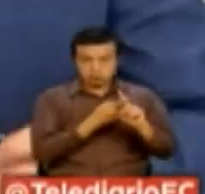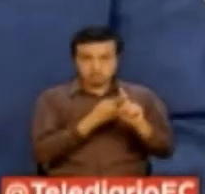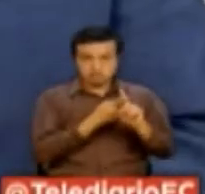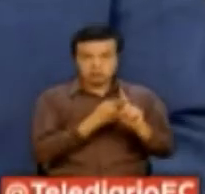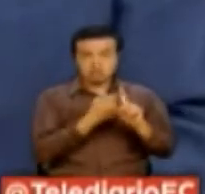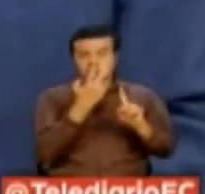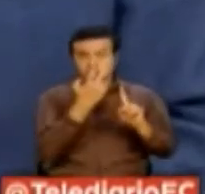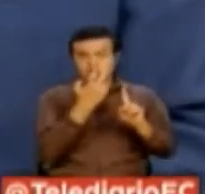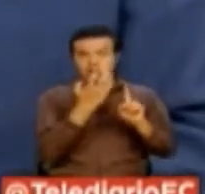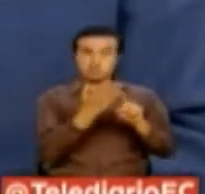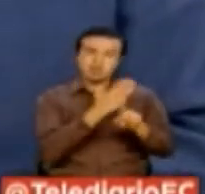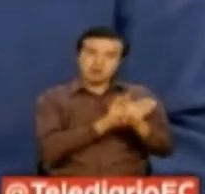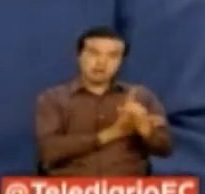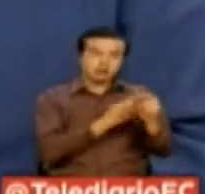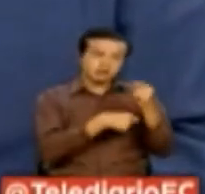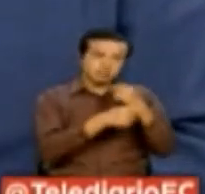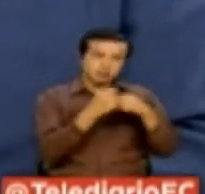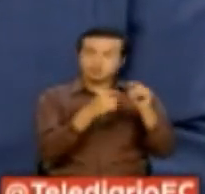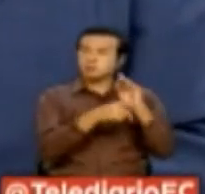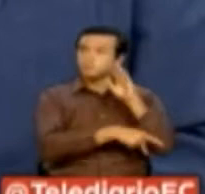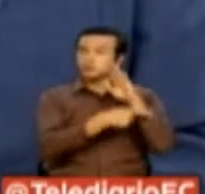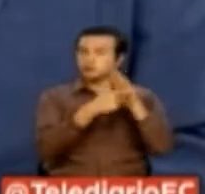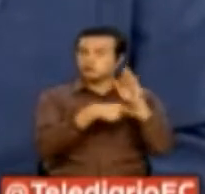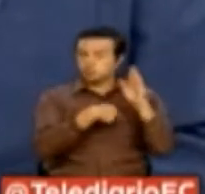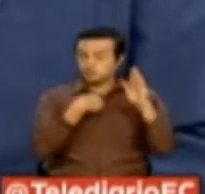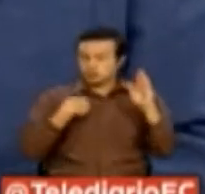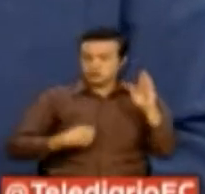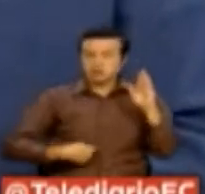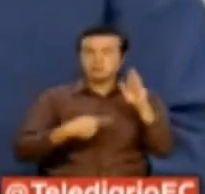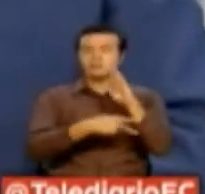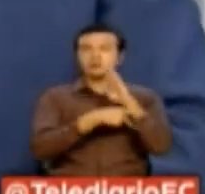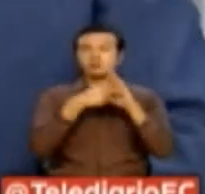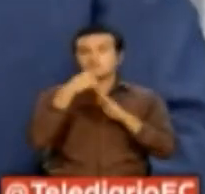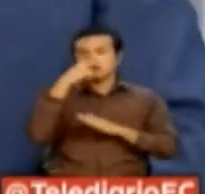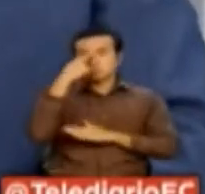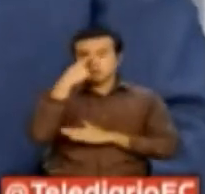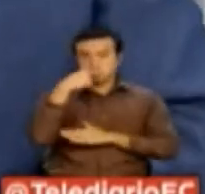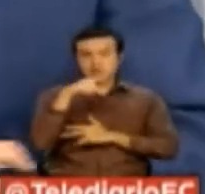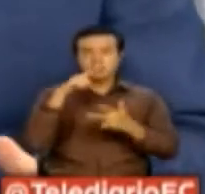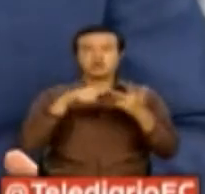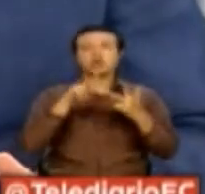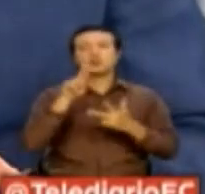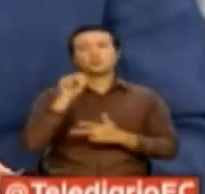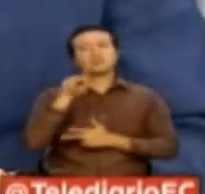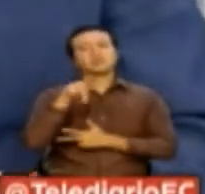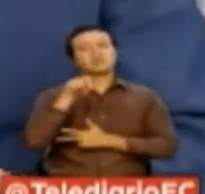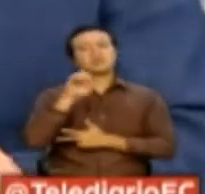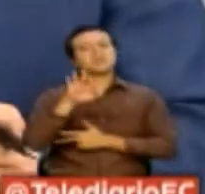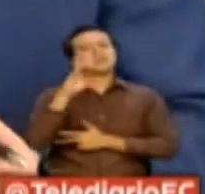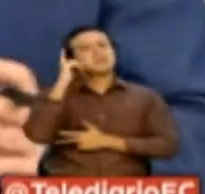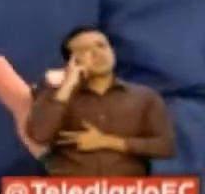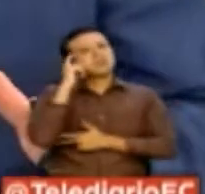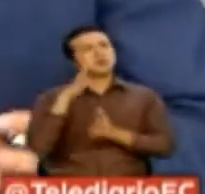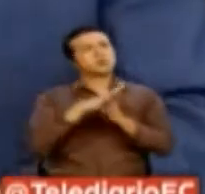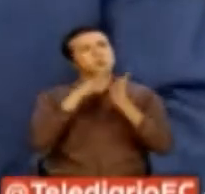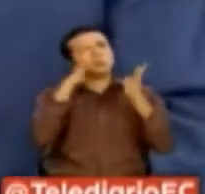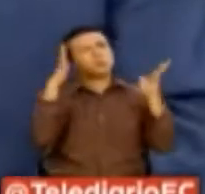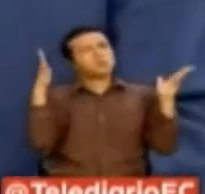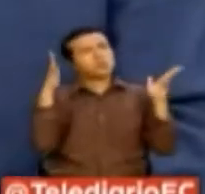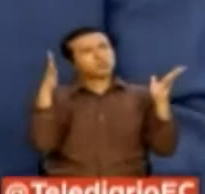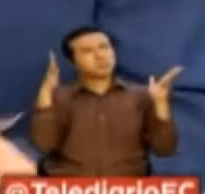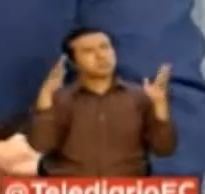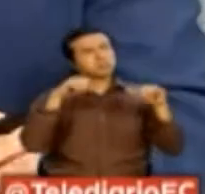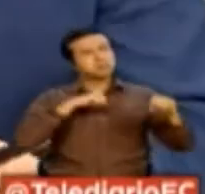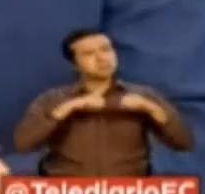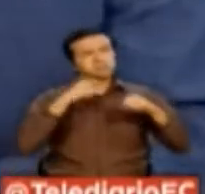13 pre ventas de petróleo petrochina petro tailandia y unipec lo que podría parecer una cuantiosa y bien pensado